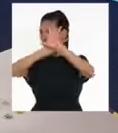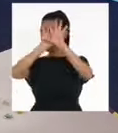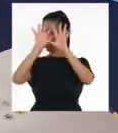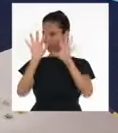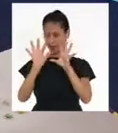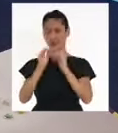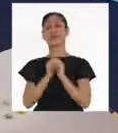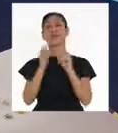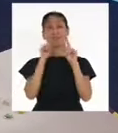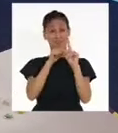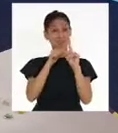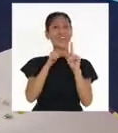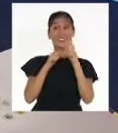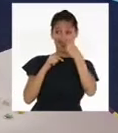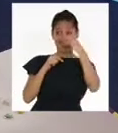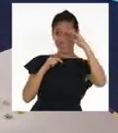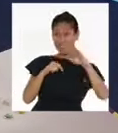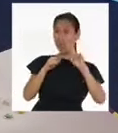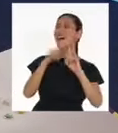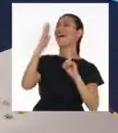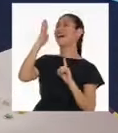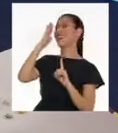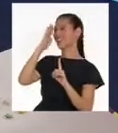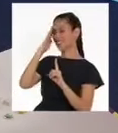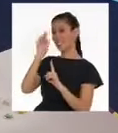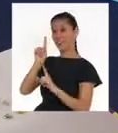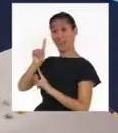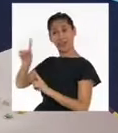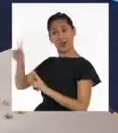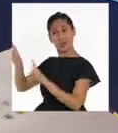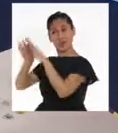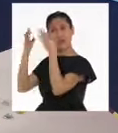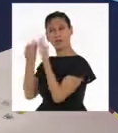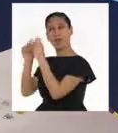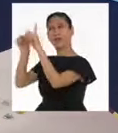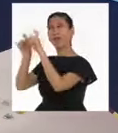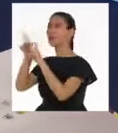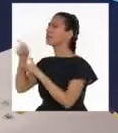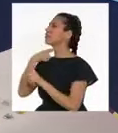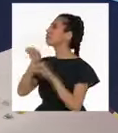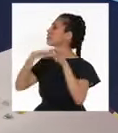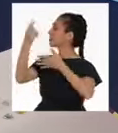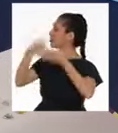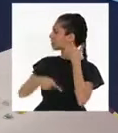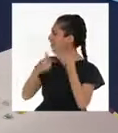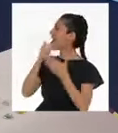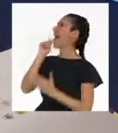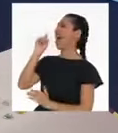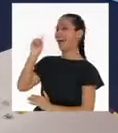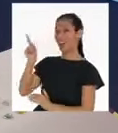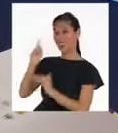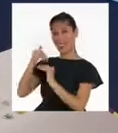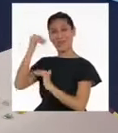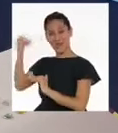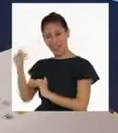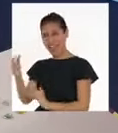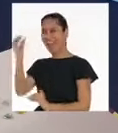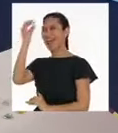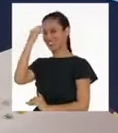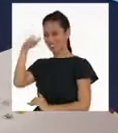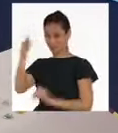de sus familiares. El gráfico de barras es una de las tantas formas que tenemos para poder representar datos